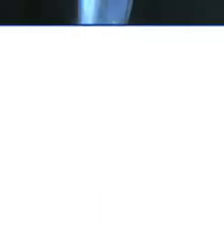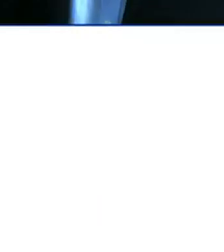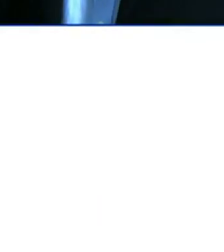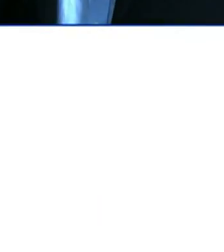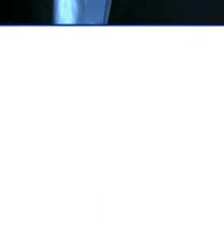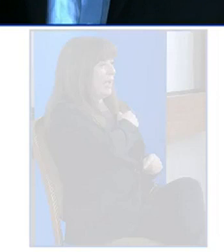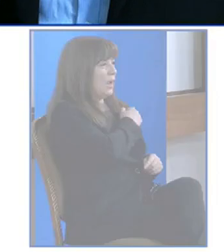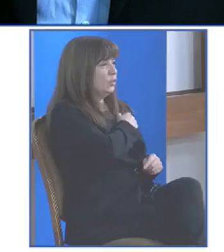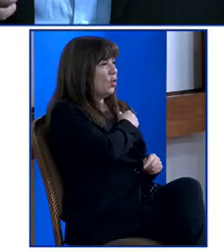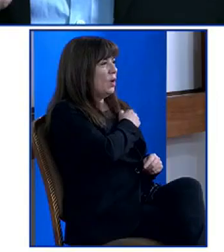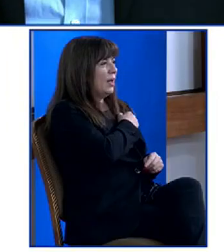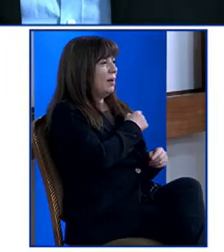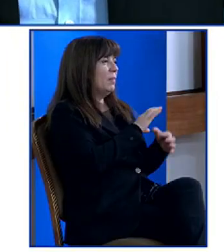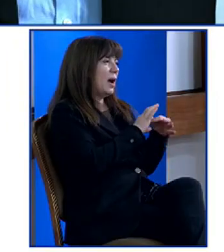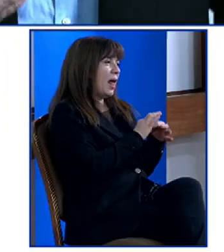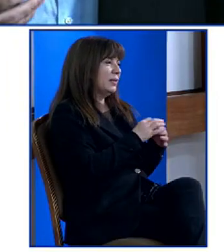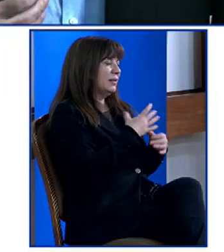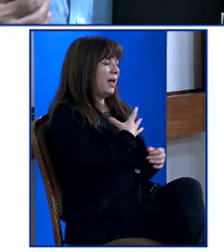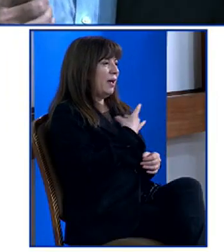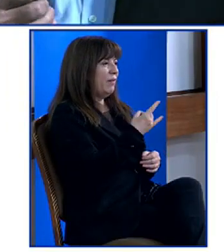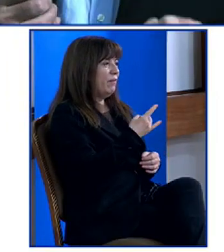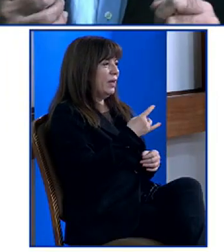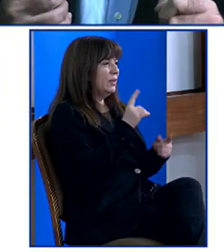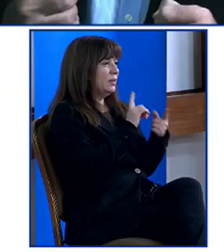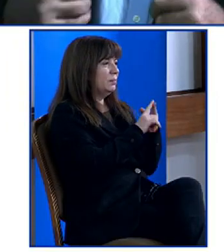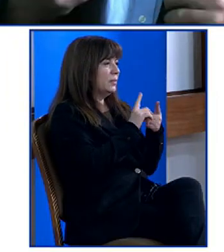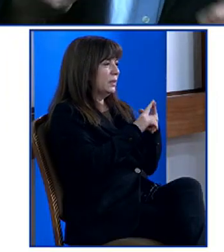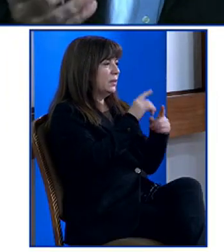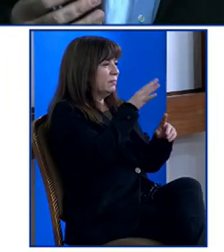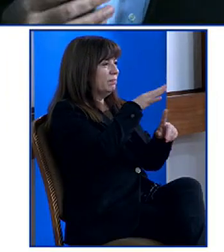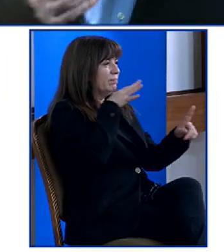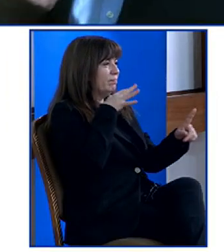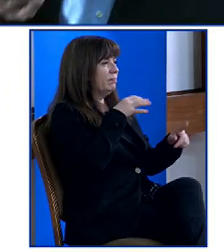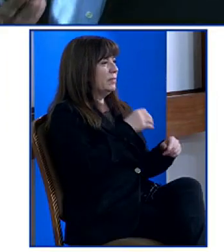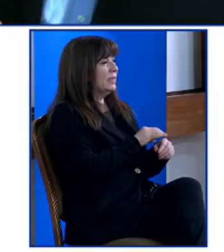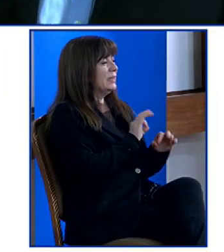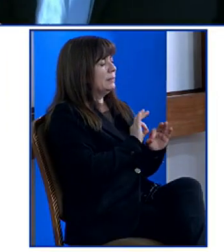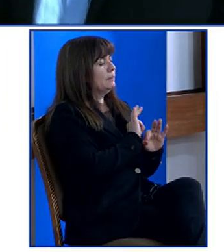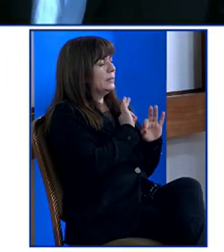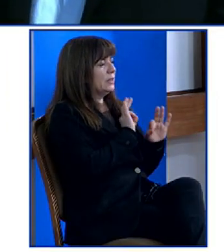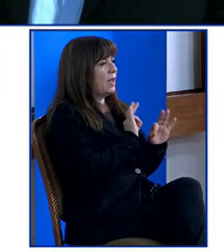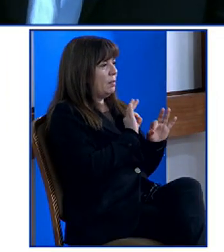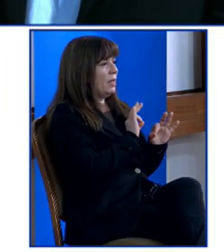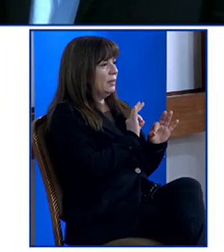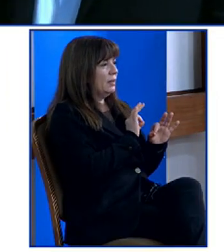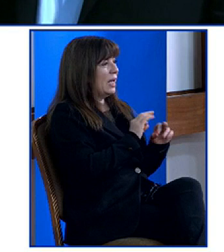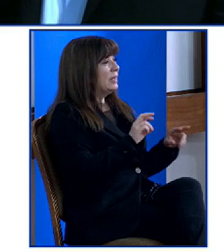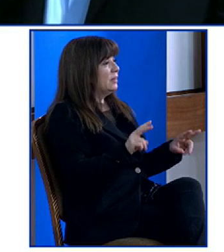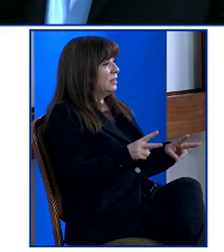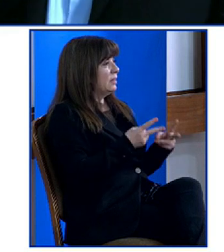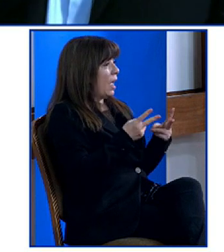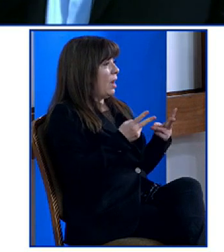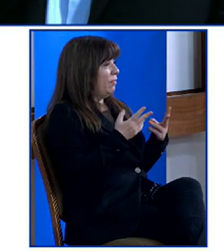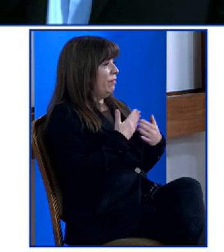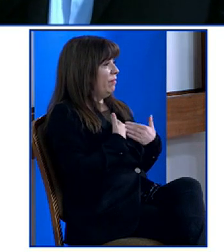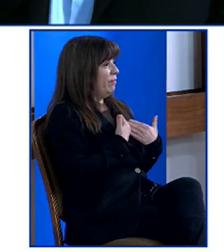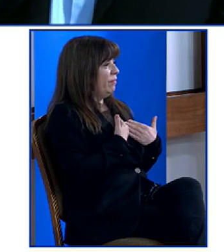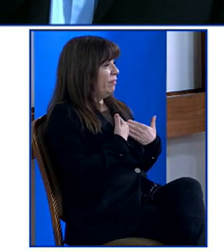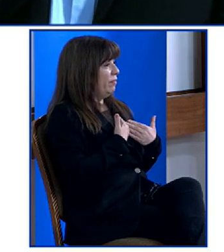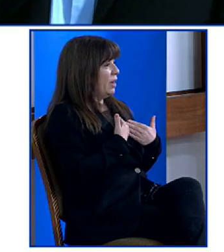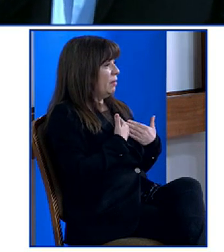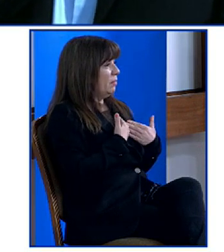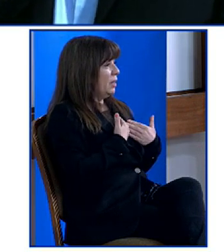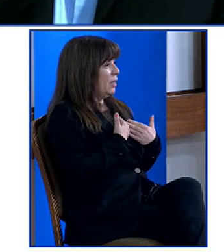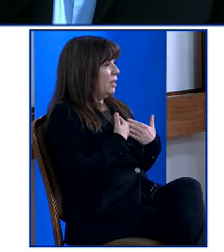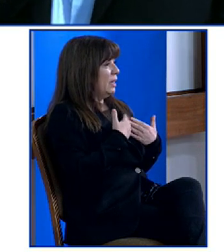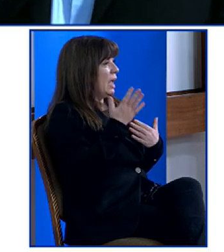Chile por invitarme a participar en este seminario y especialmente por rescatarme, tal y como estaba comentando ahora Paula, de la ola